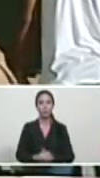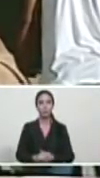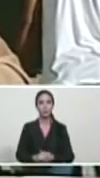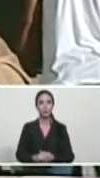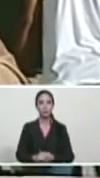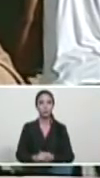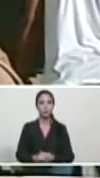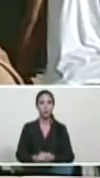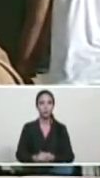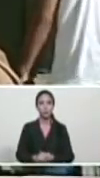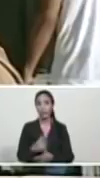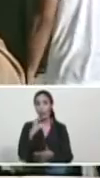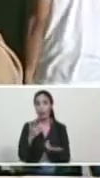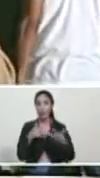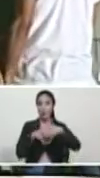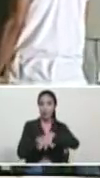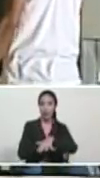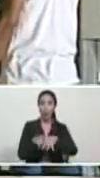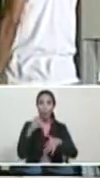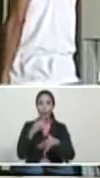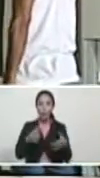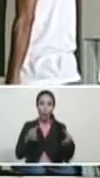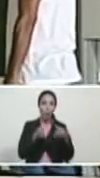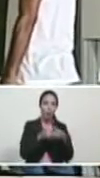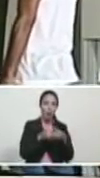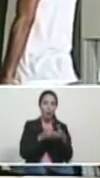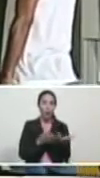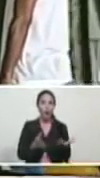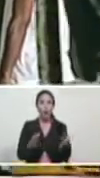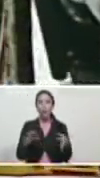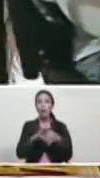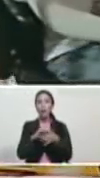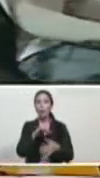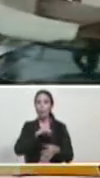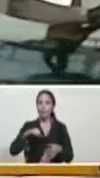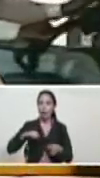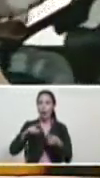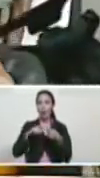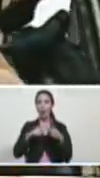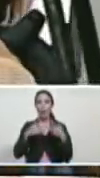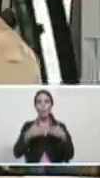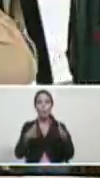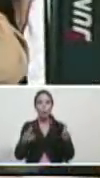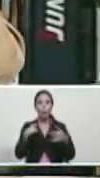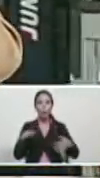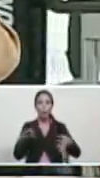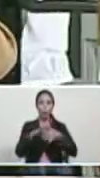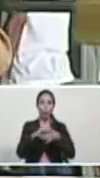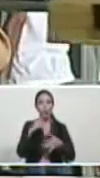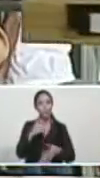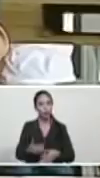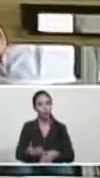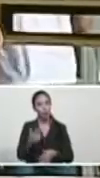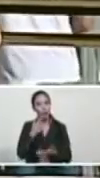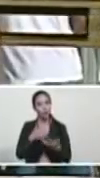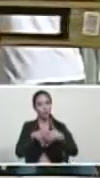que está integrado el sector privado, el sector público, el sector nacional, el sector internacional, está